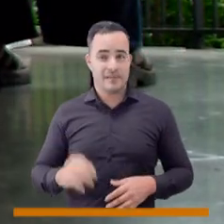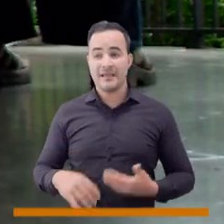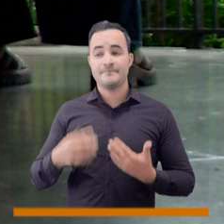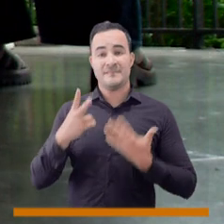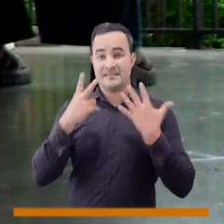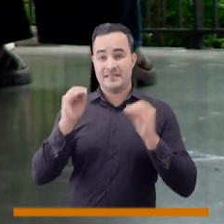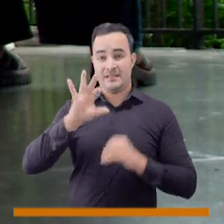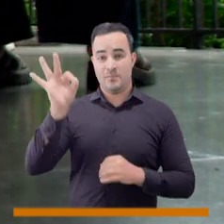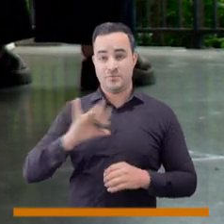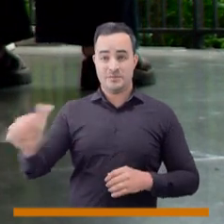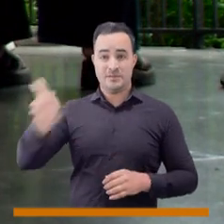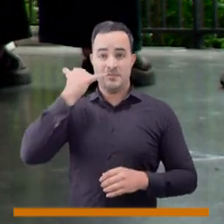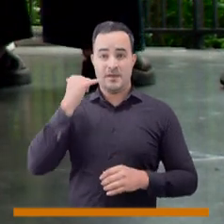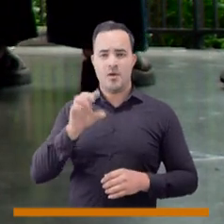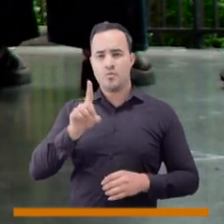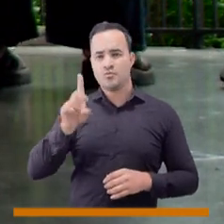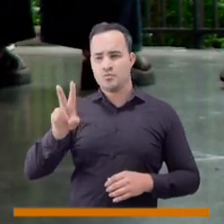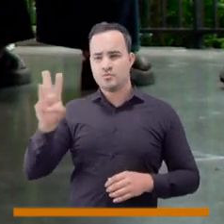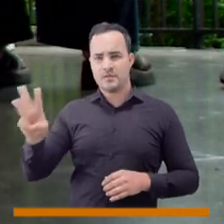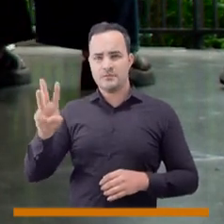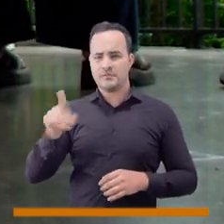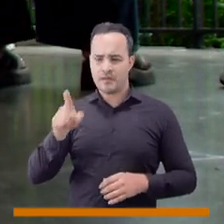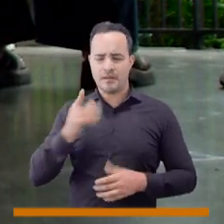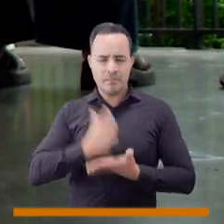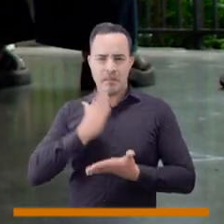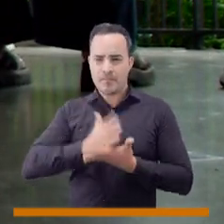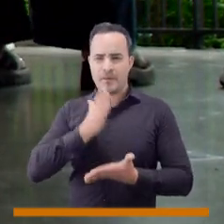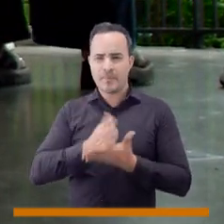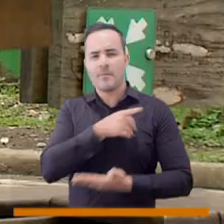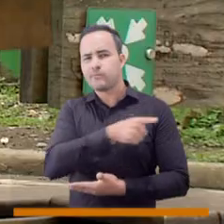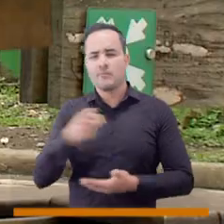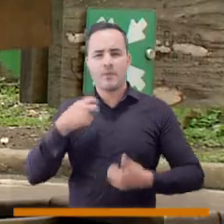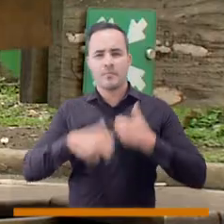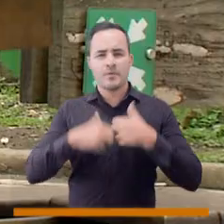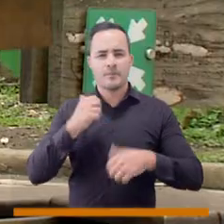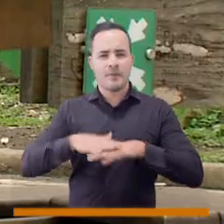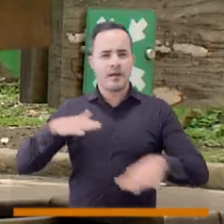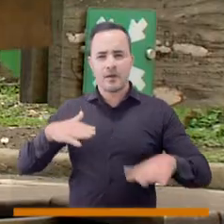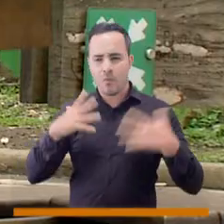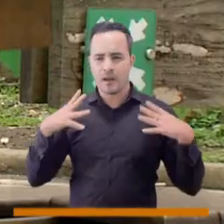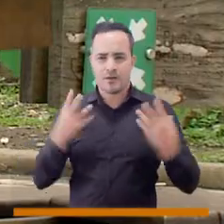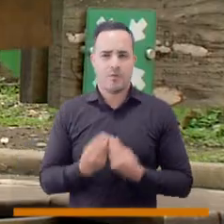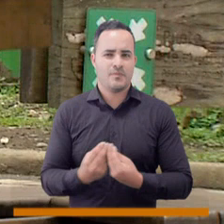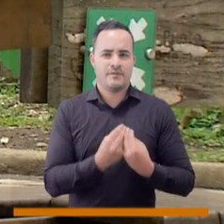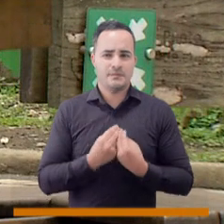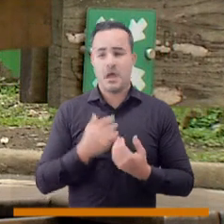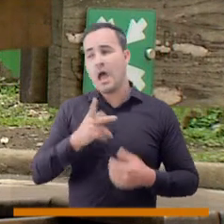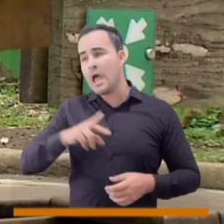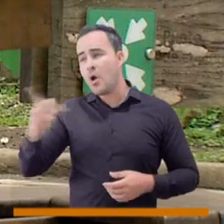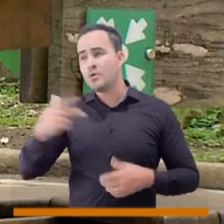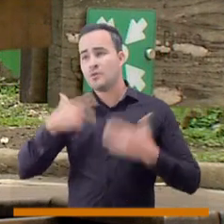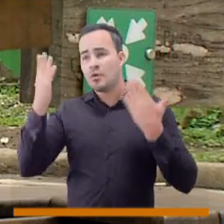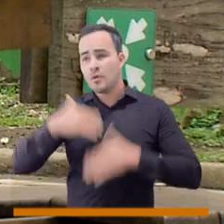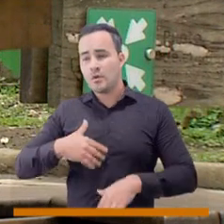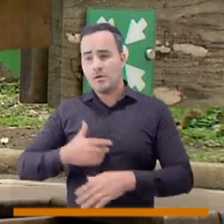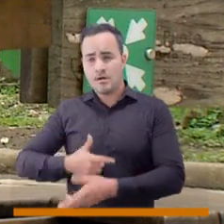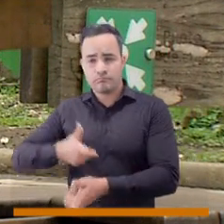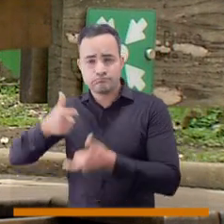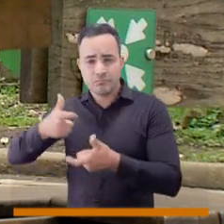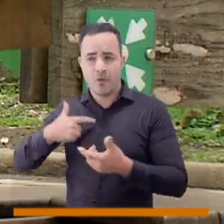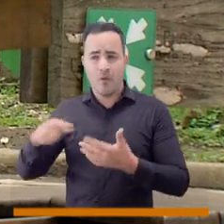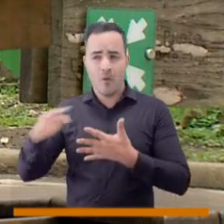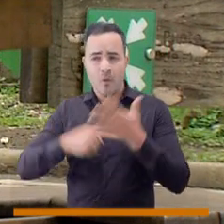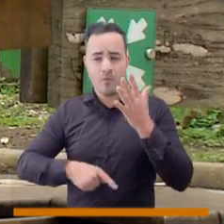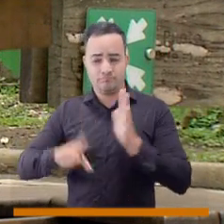el 70% de las llamadas al 123, Caterine, son por falta de convivencia ciudadana. Total. No es por un tema de multicrimen o por un